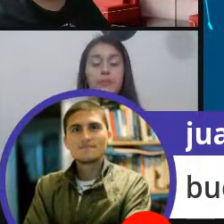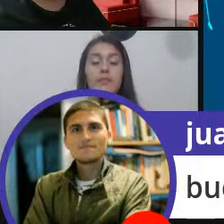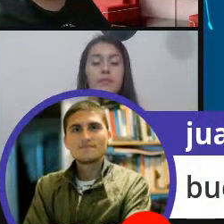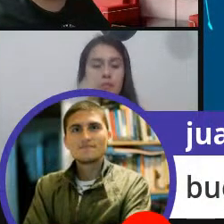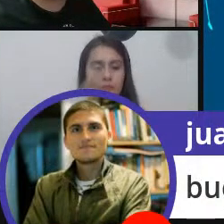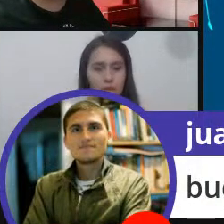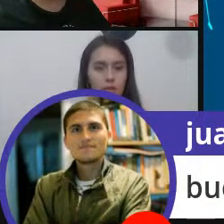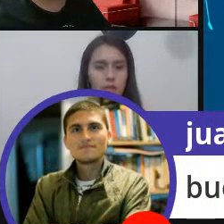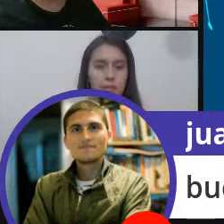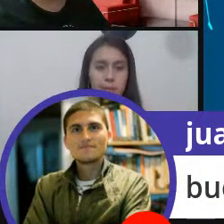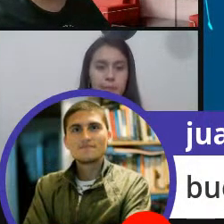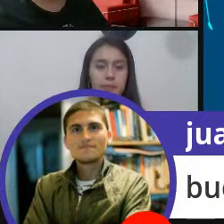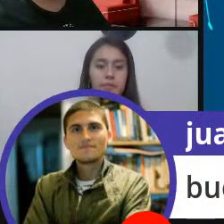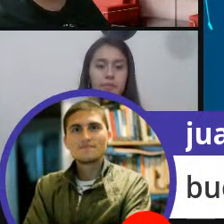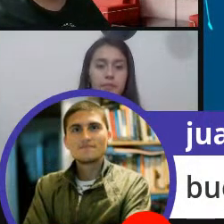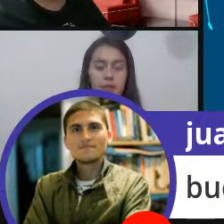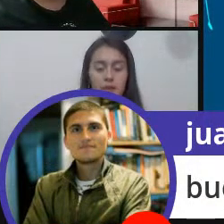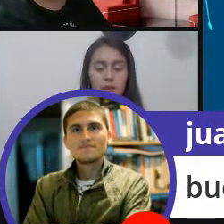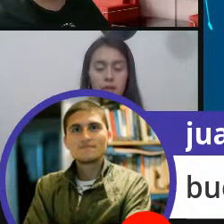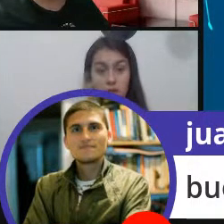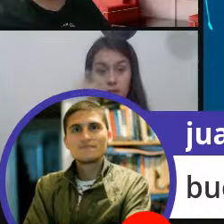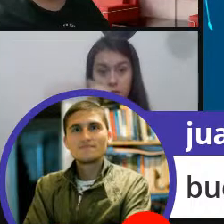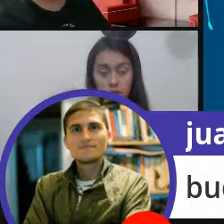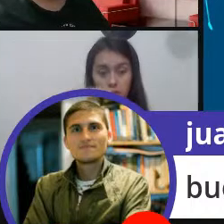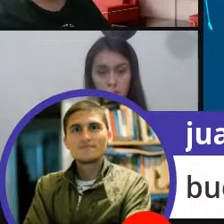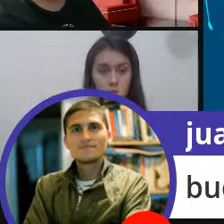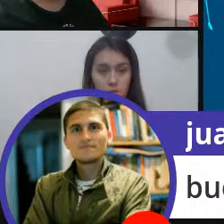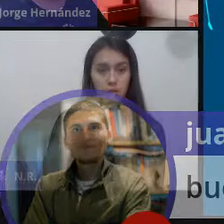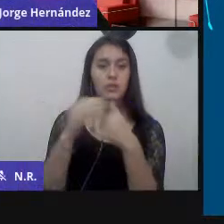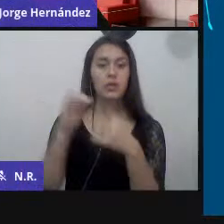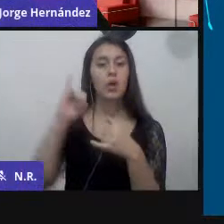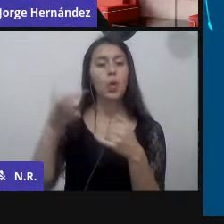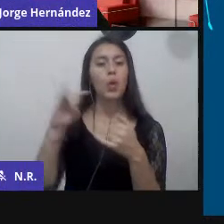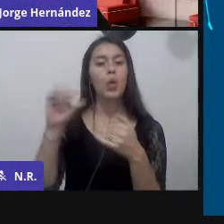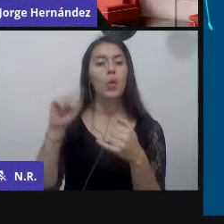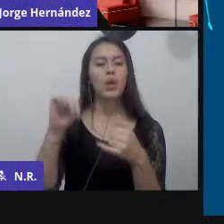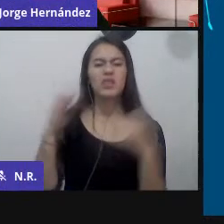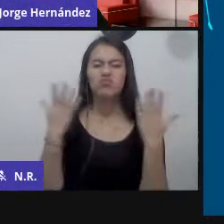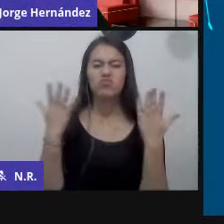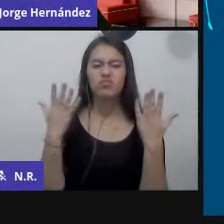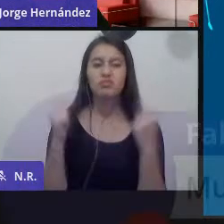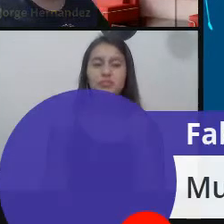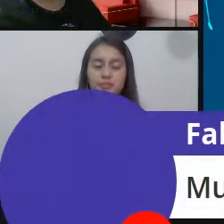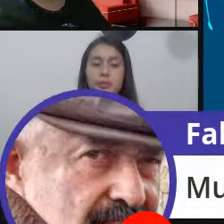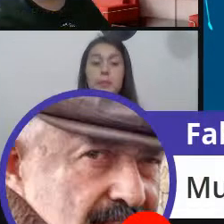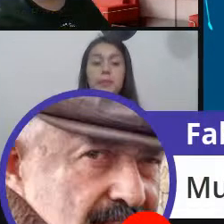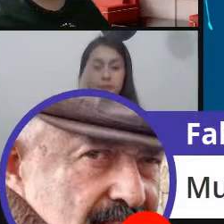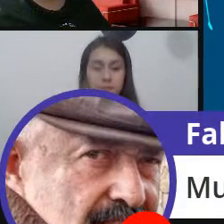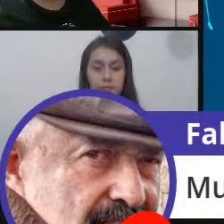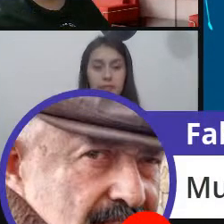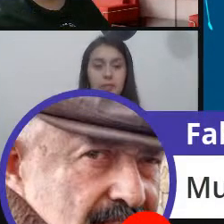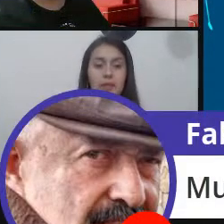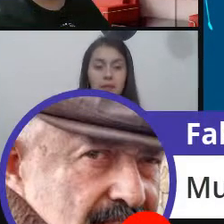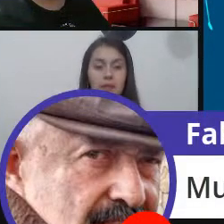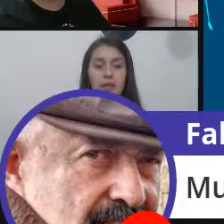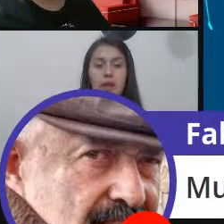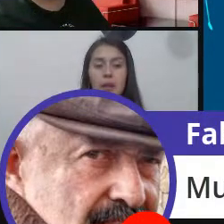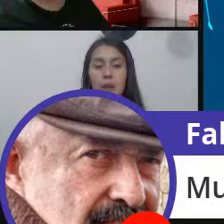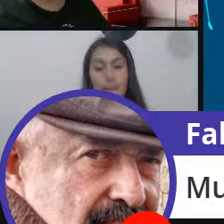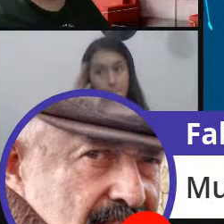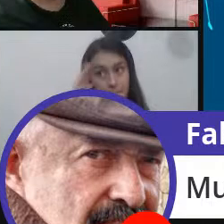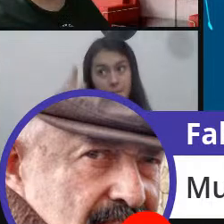Este señor se conecta desde fuera del país. Juan Forero, ¿dónde se encuentra, profesor? Buenas tardes. Maestro Fabio,